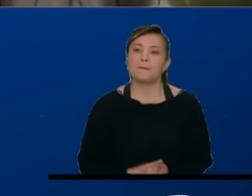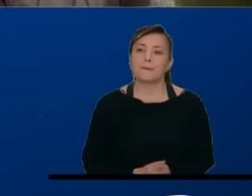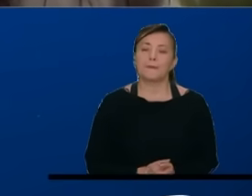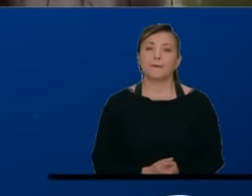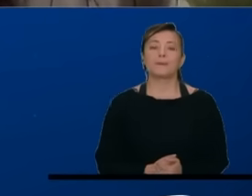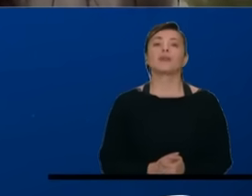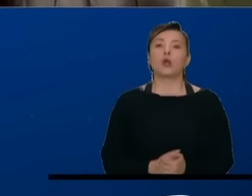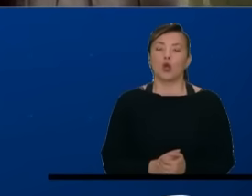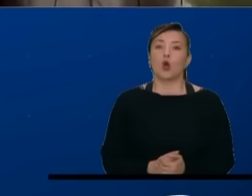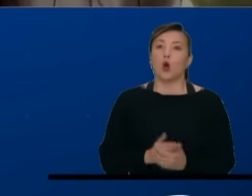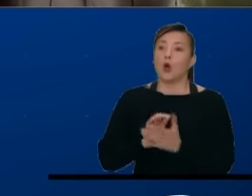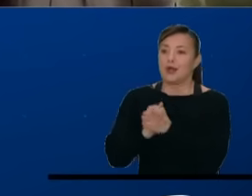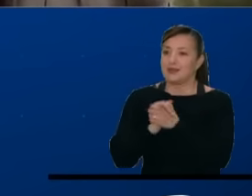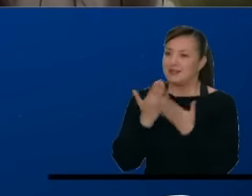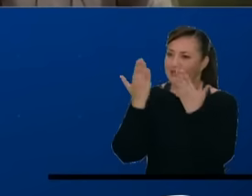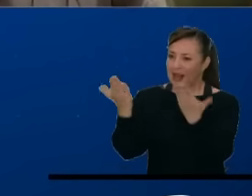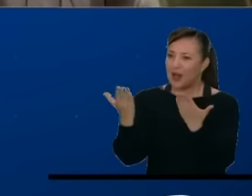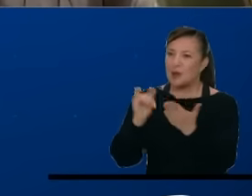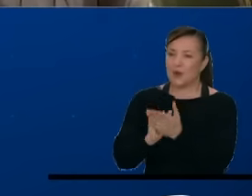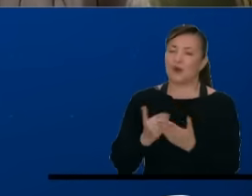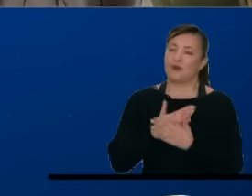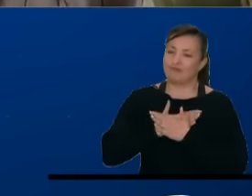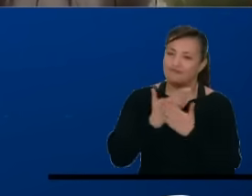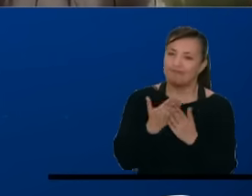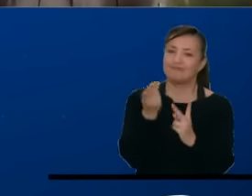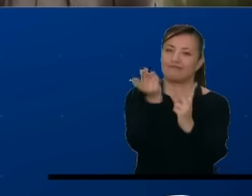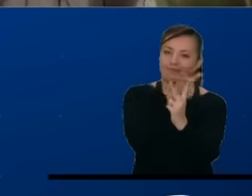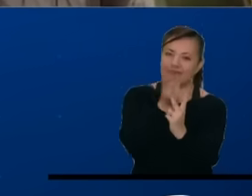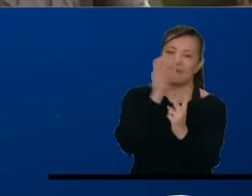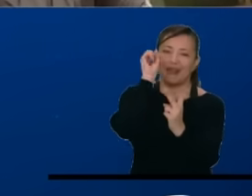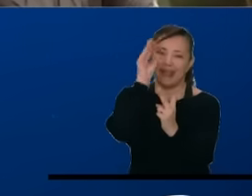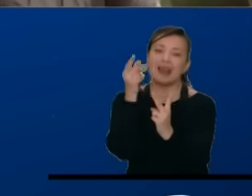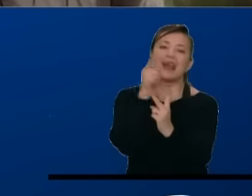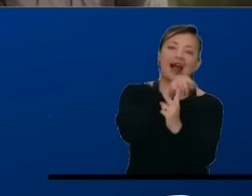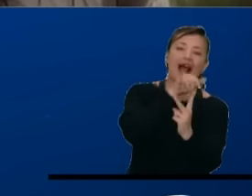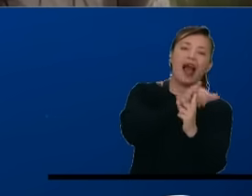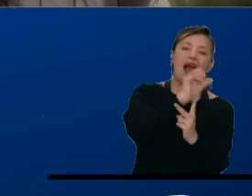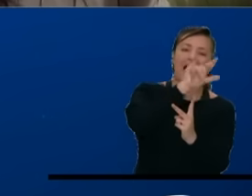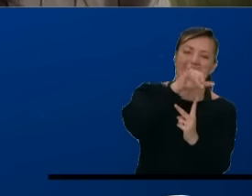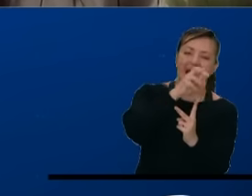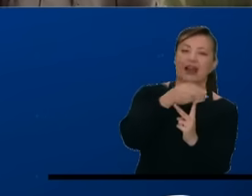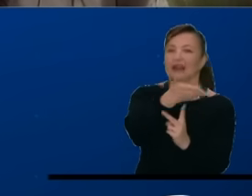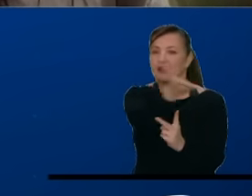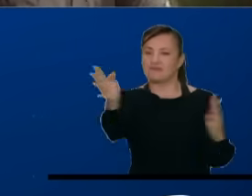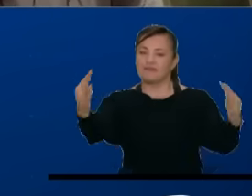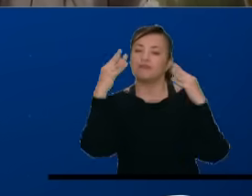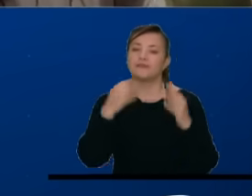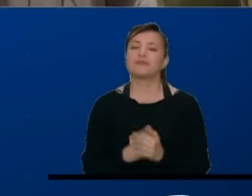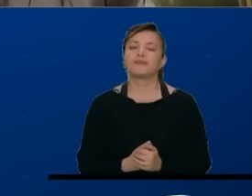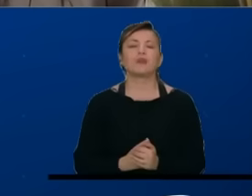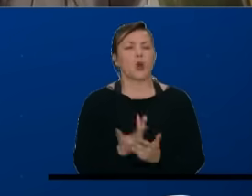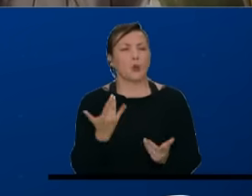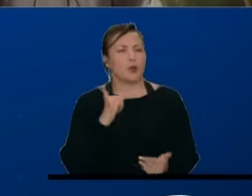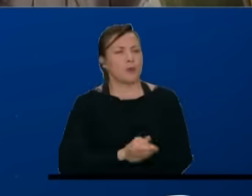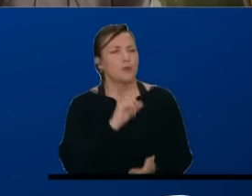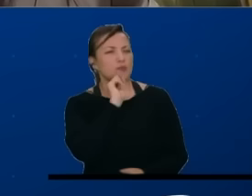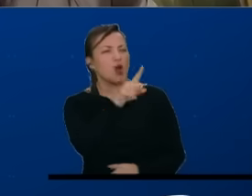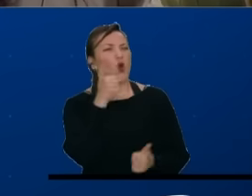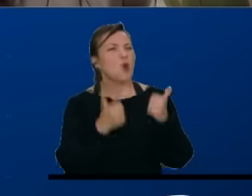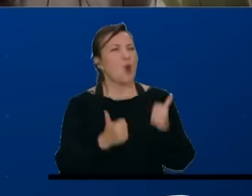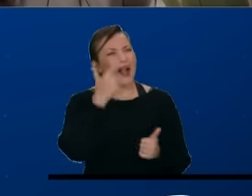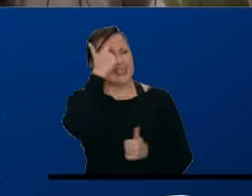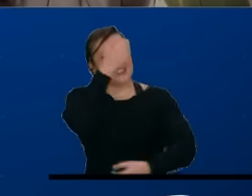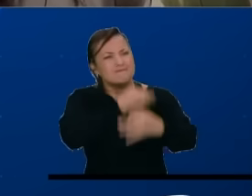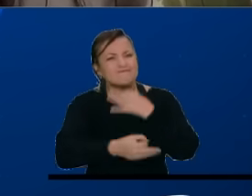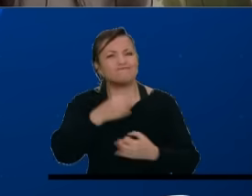Un saludo cordial para usted, Daniela Alejandra, y un saludo, por supuesto, a todos los televidentes. Bueno, gobernador, ¿qué alternativas están ustedes planteando? ¿Qué